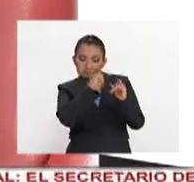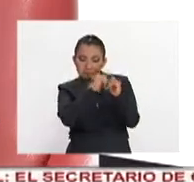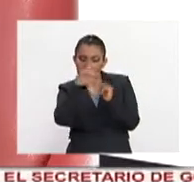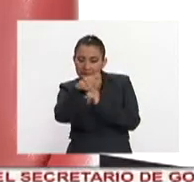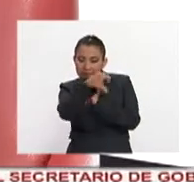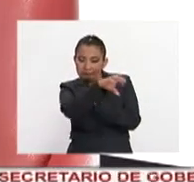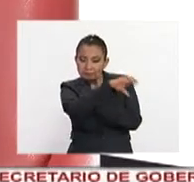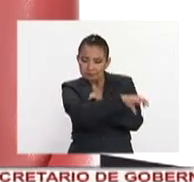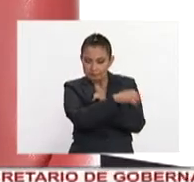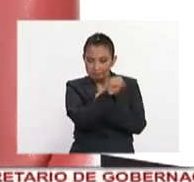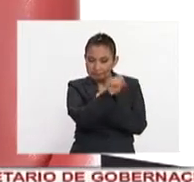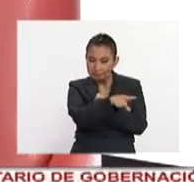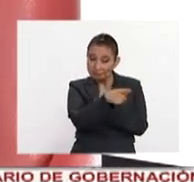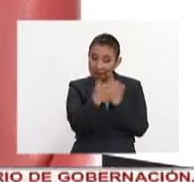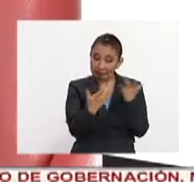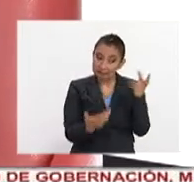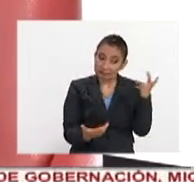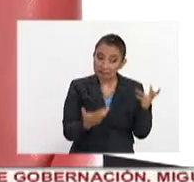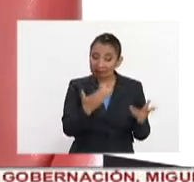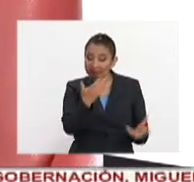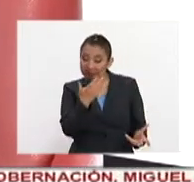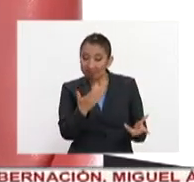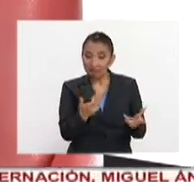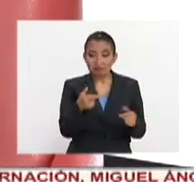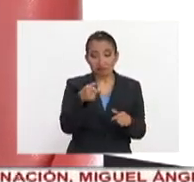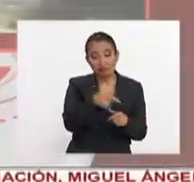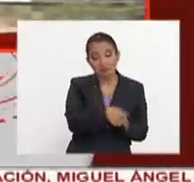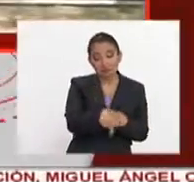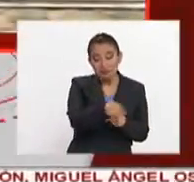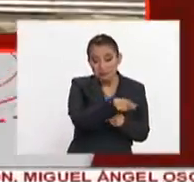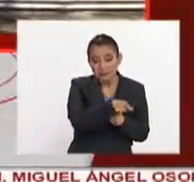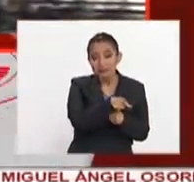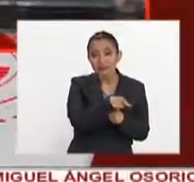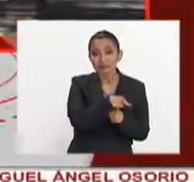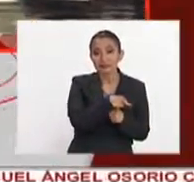como tú estabas mencionando, es algo que está